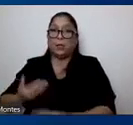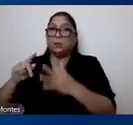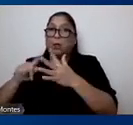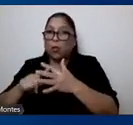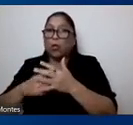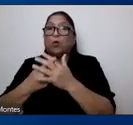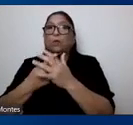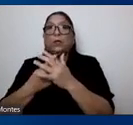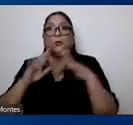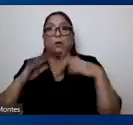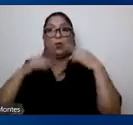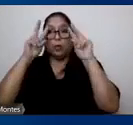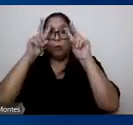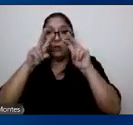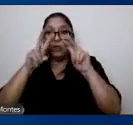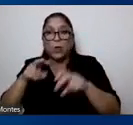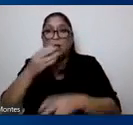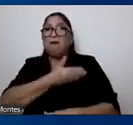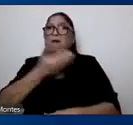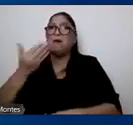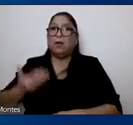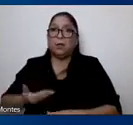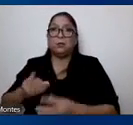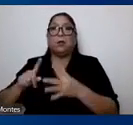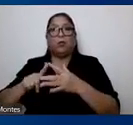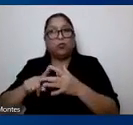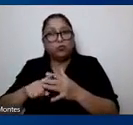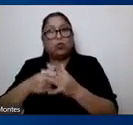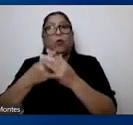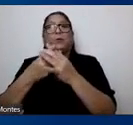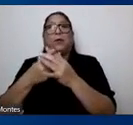como podemos ver acá, el Estado comienza a